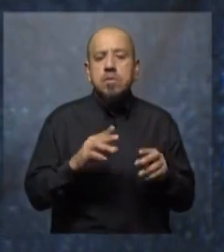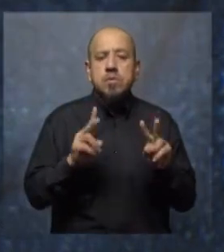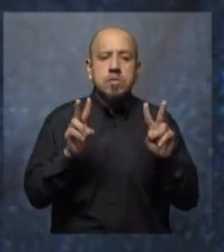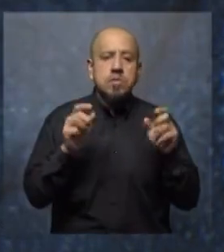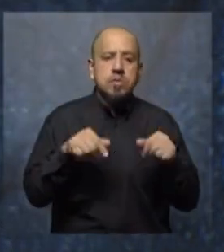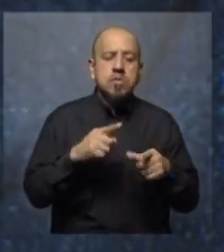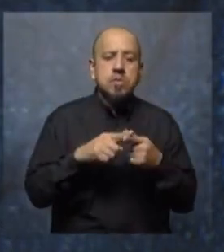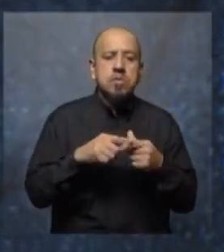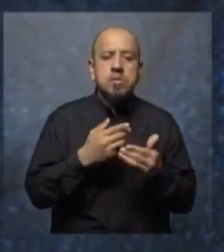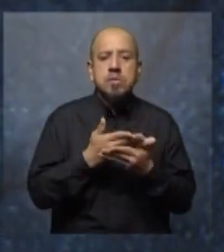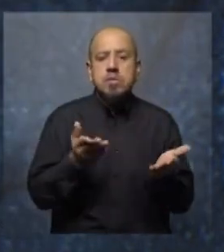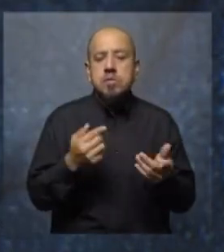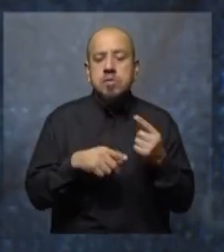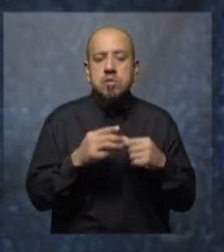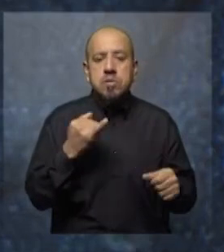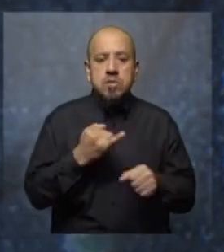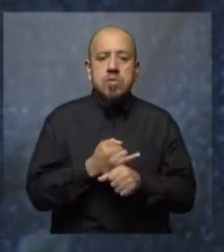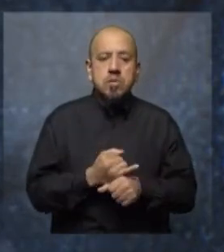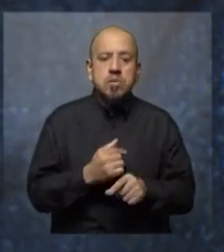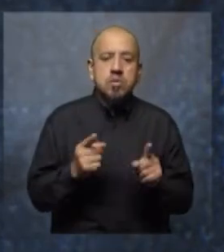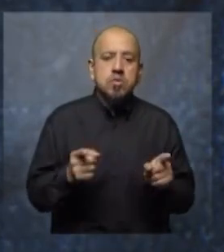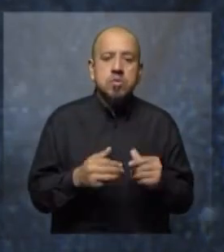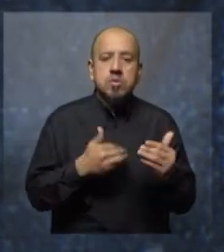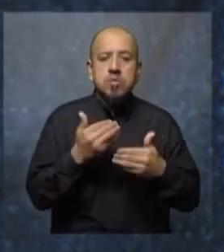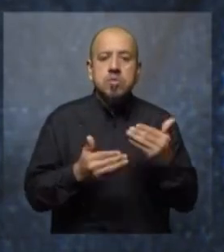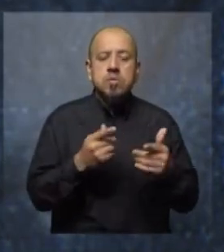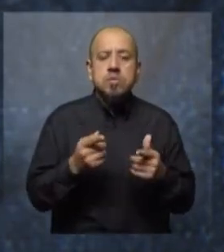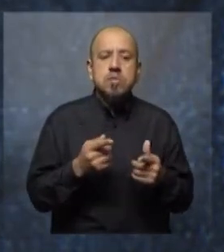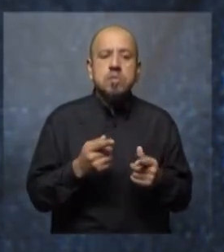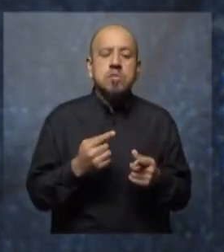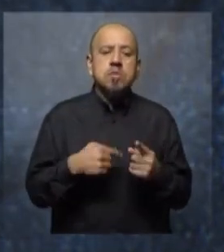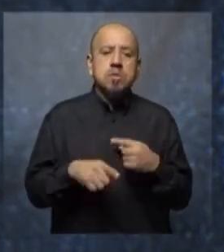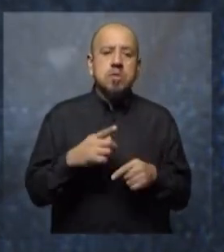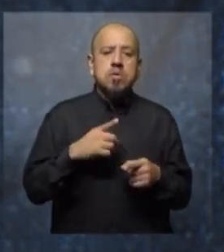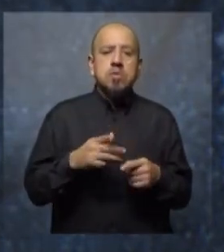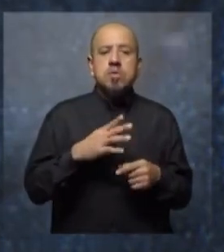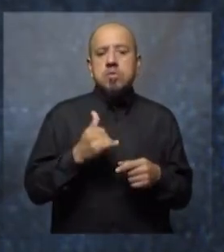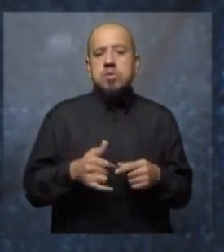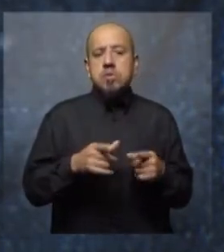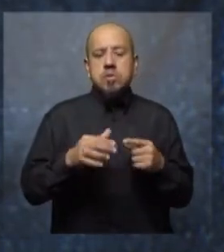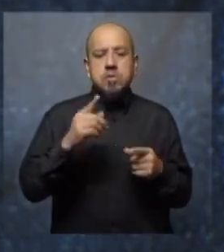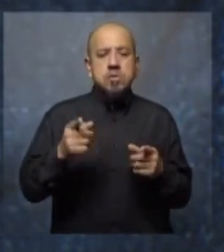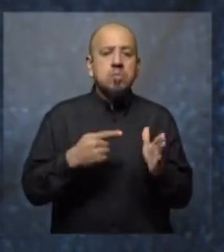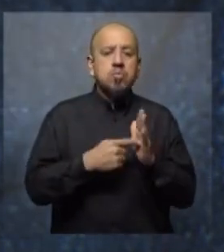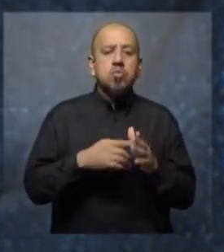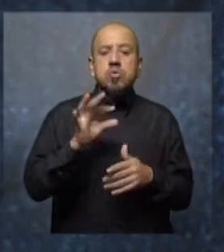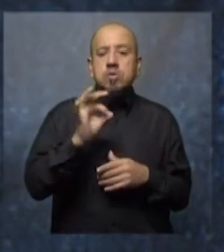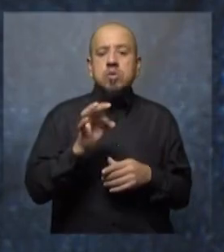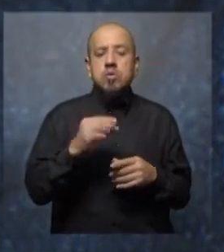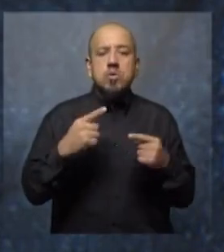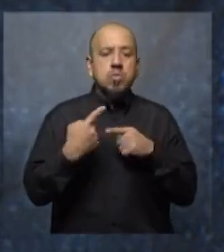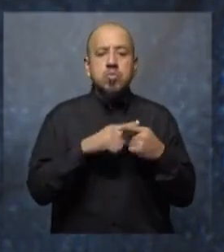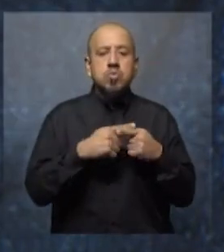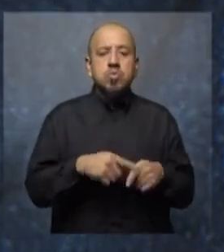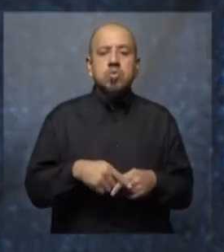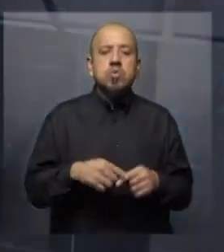que tomemos sean equivocados no y que esto luego no suceda pero uno debería decir el punto cero Más allá de la discusión de